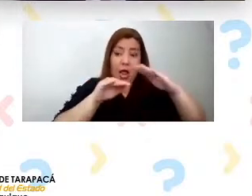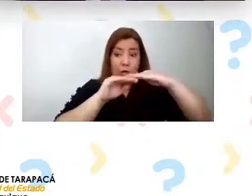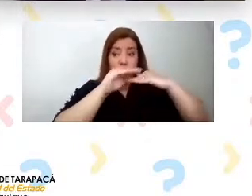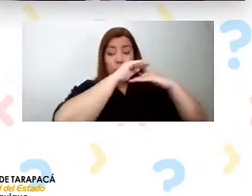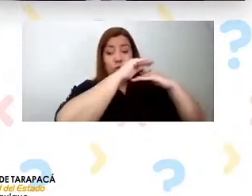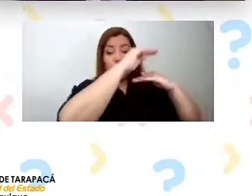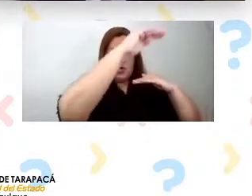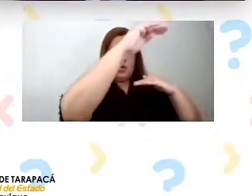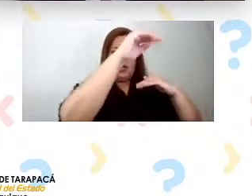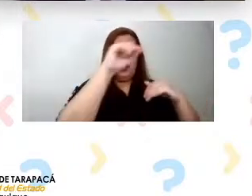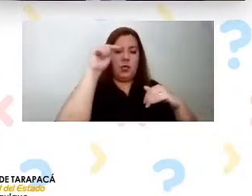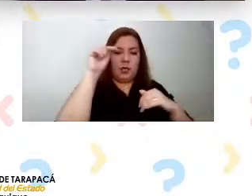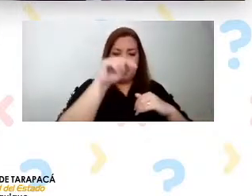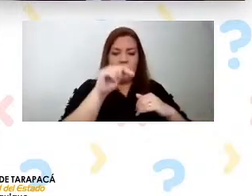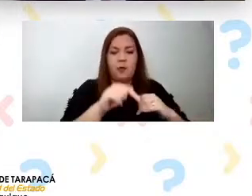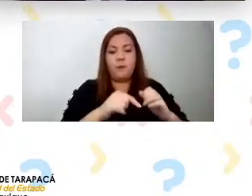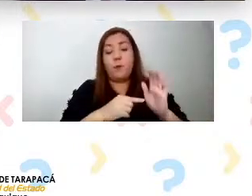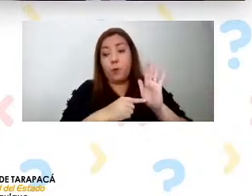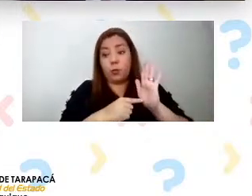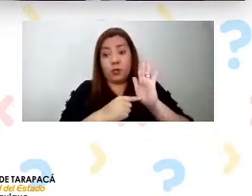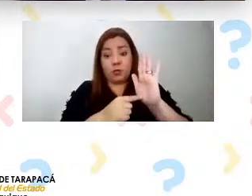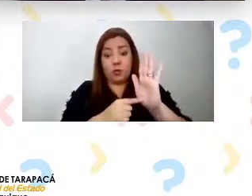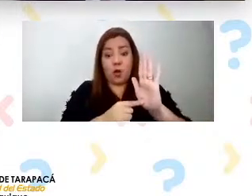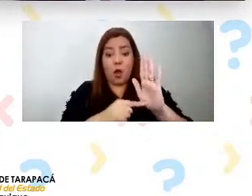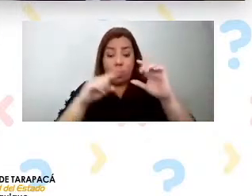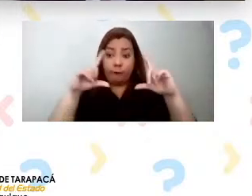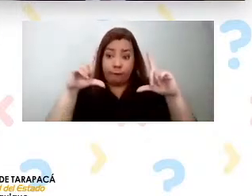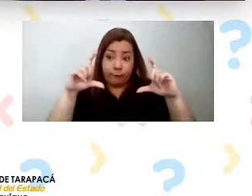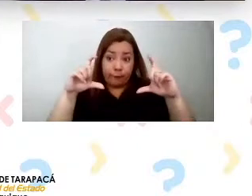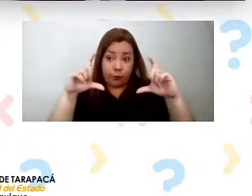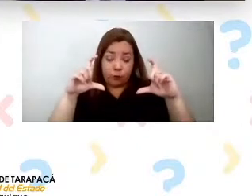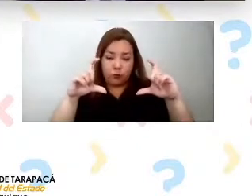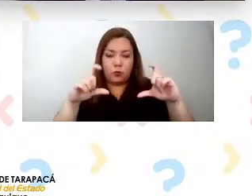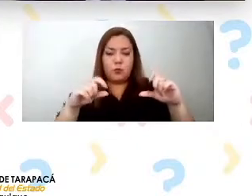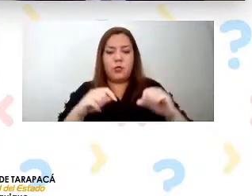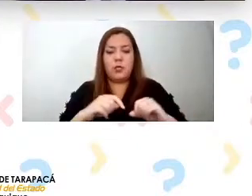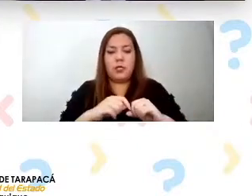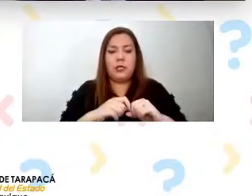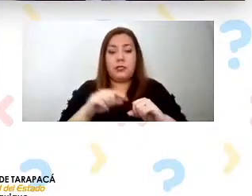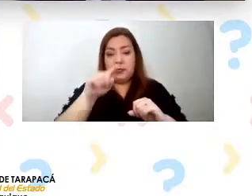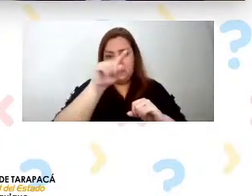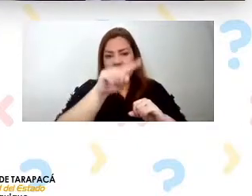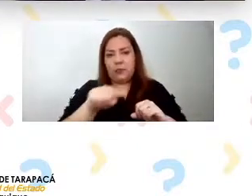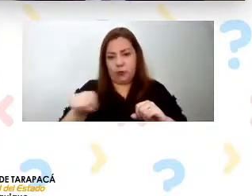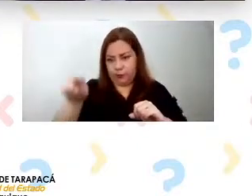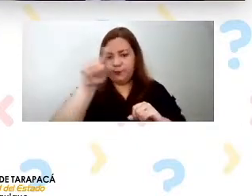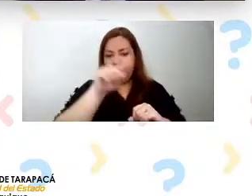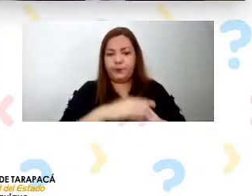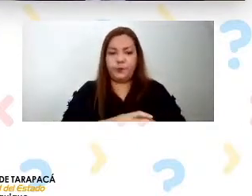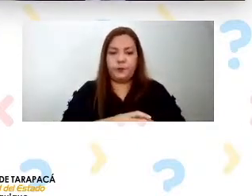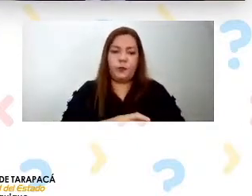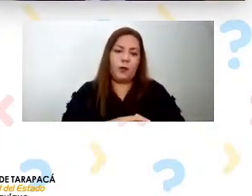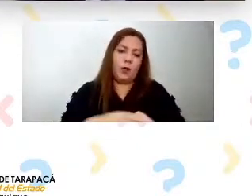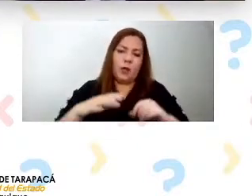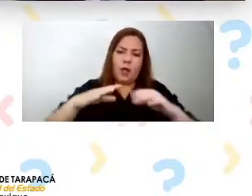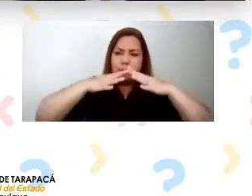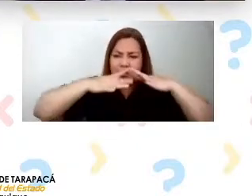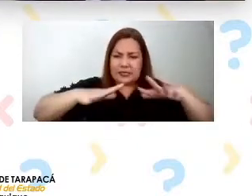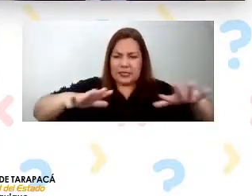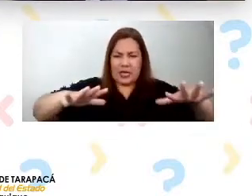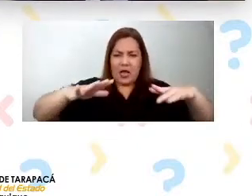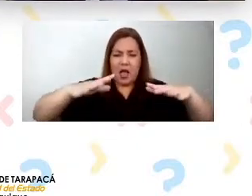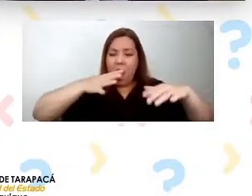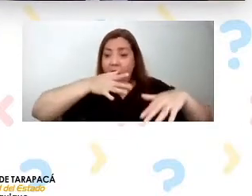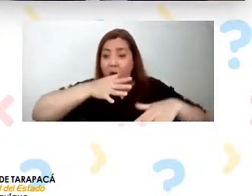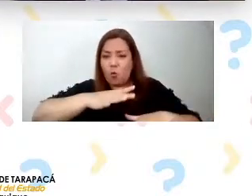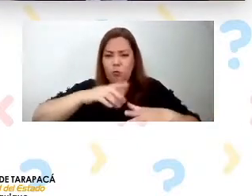indicar, ¿no es cierto?, que estoy mostrando fotografías de este sector. Masas de aguas importantes, pueden